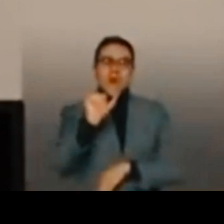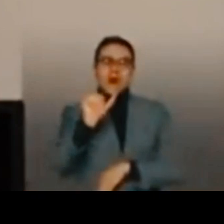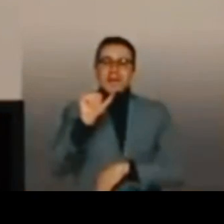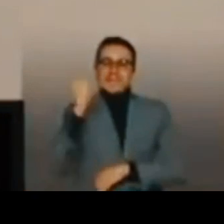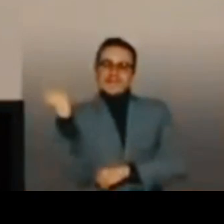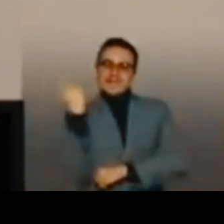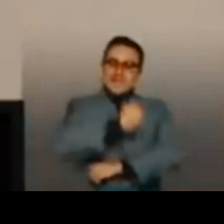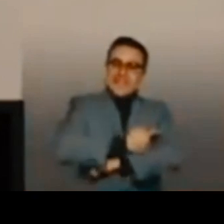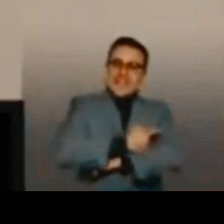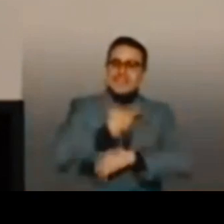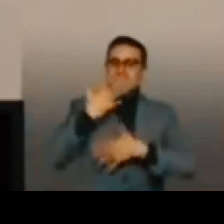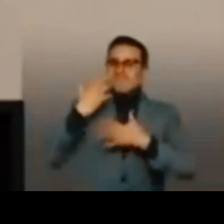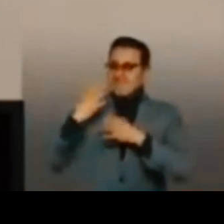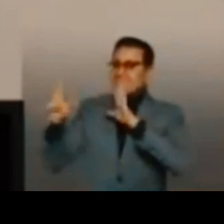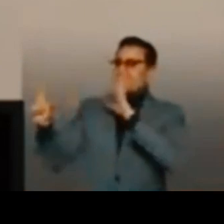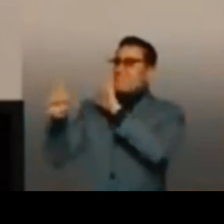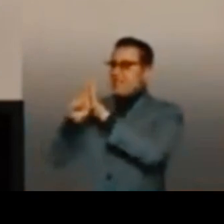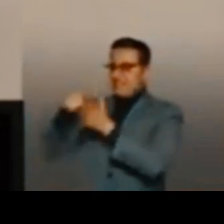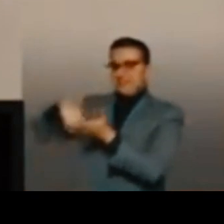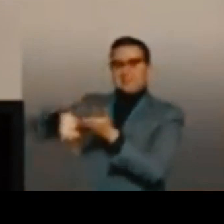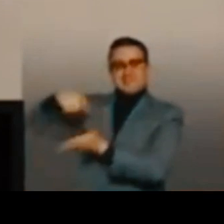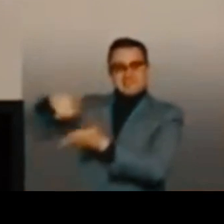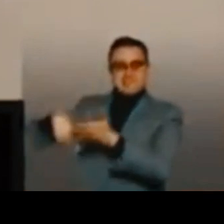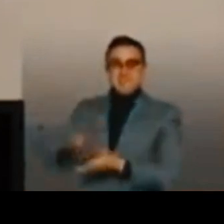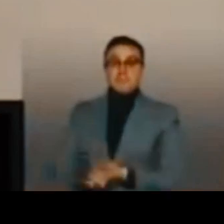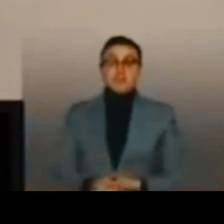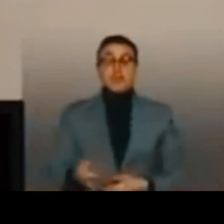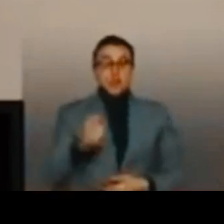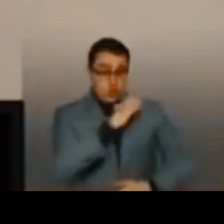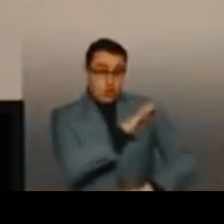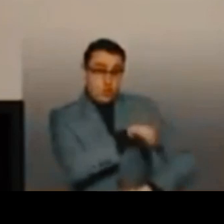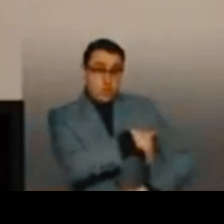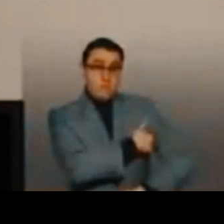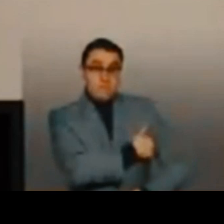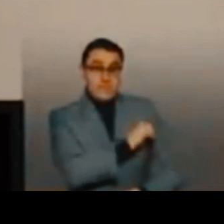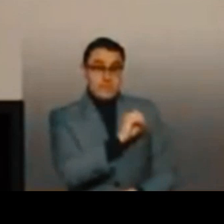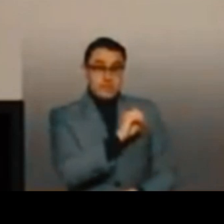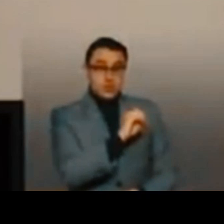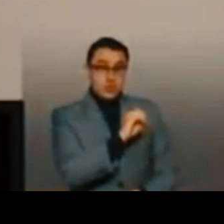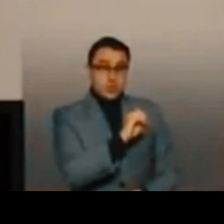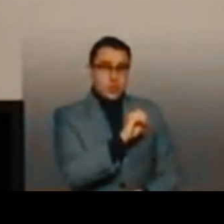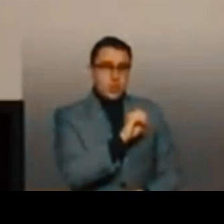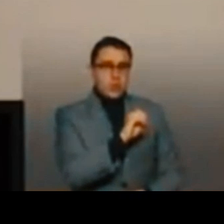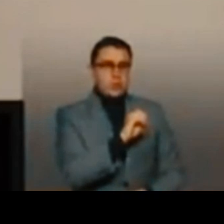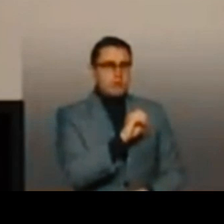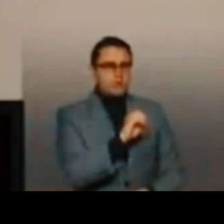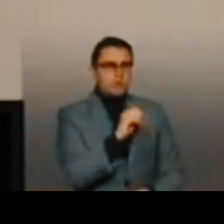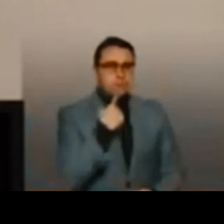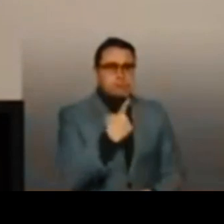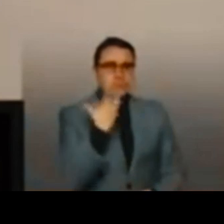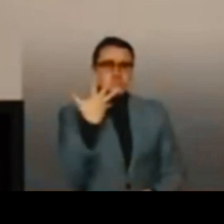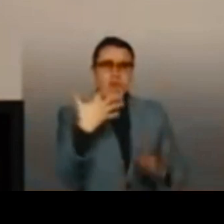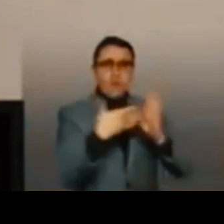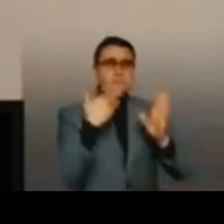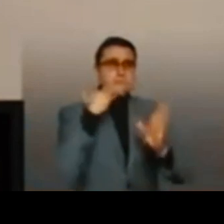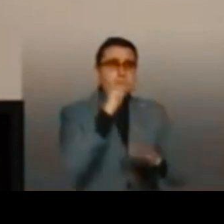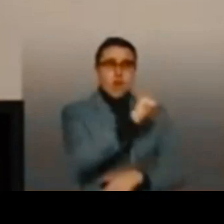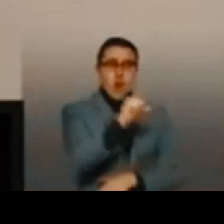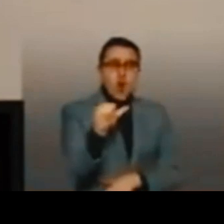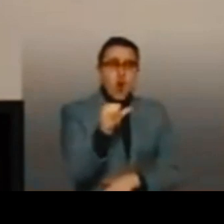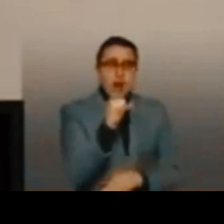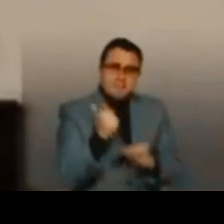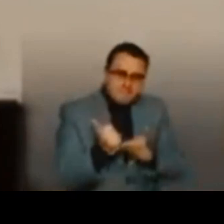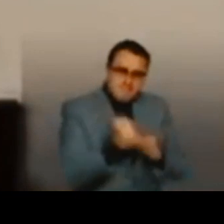5.000 mujeres, lo dijo el ministro. ¿Dónde pueden estar las mujeres más excluidas de Colombia?